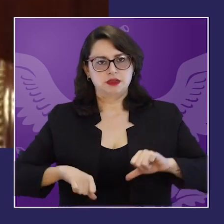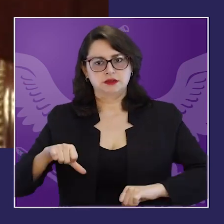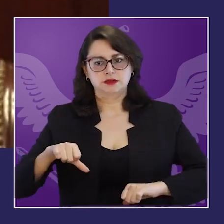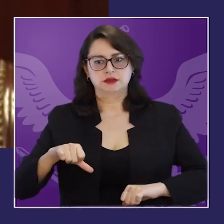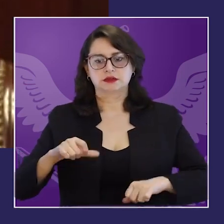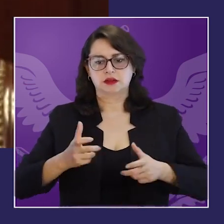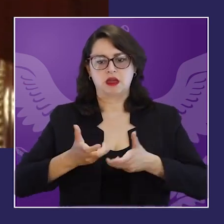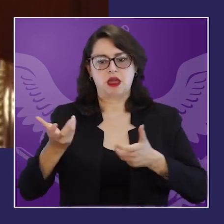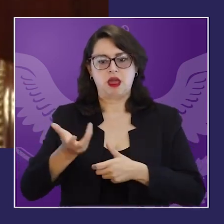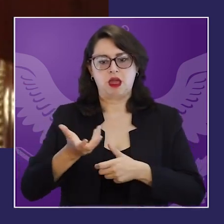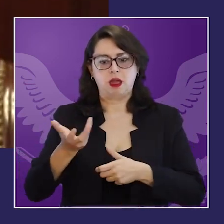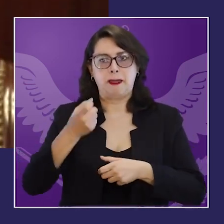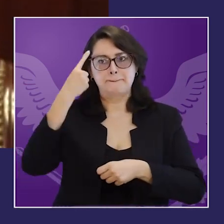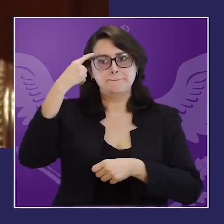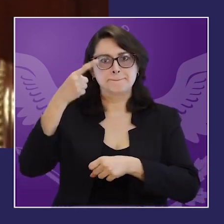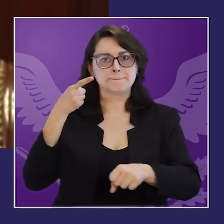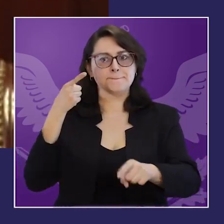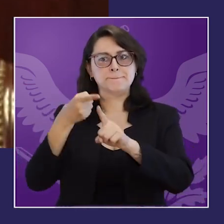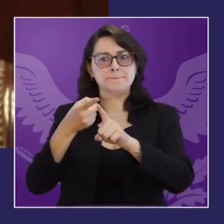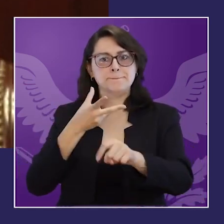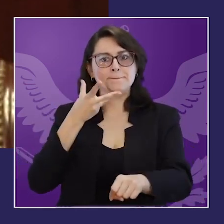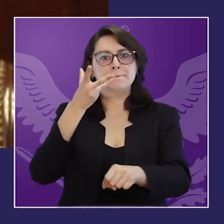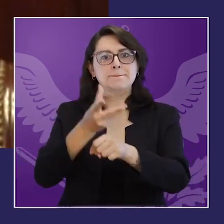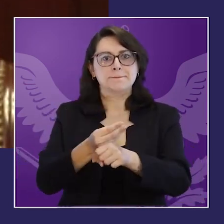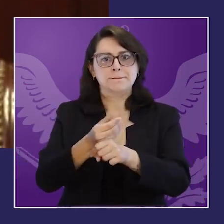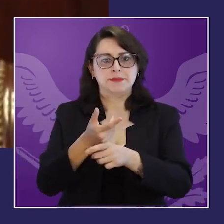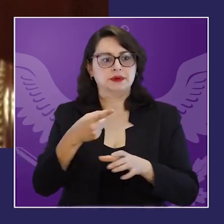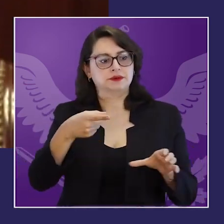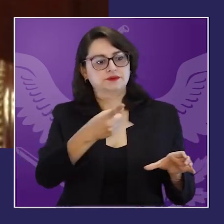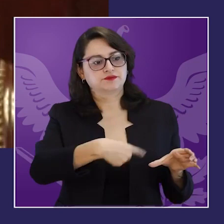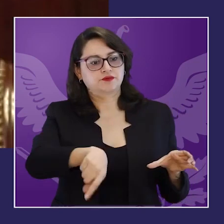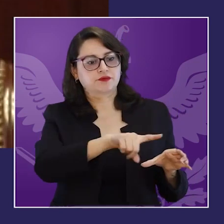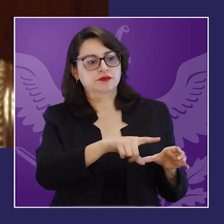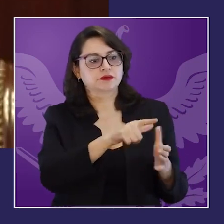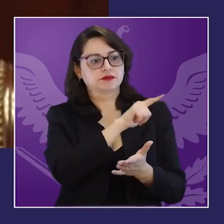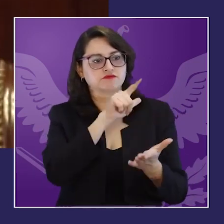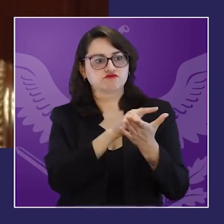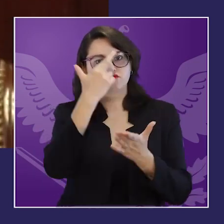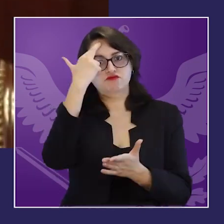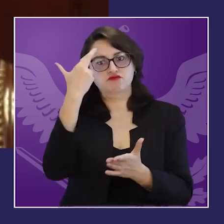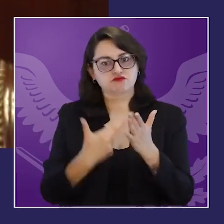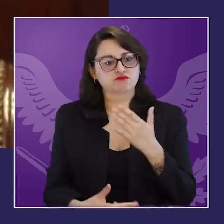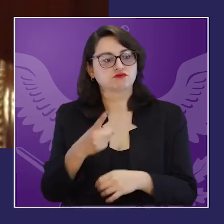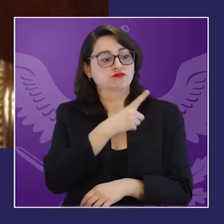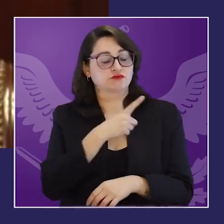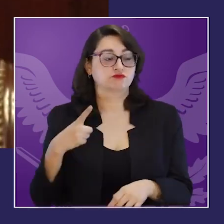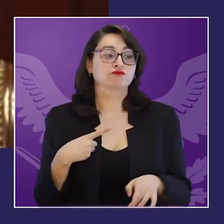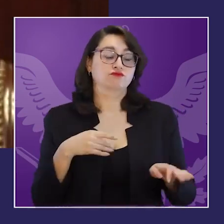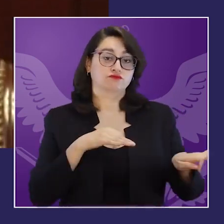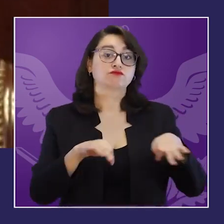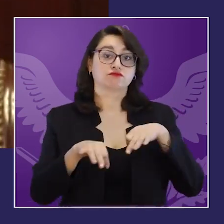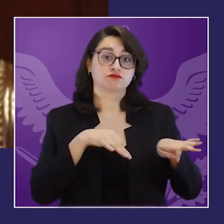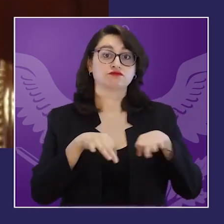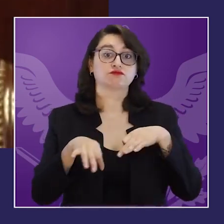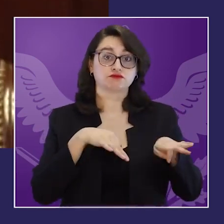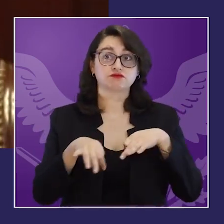que son los trabajos, las actividades y las obras con enfoque restaurador que deben